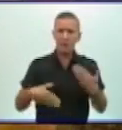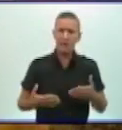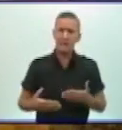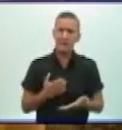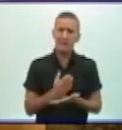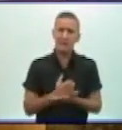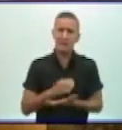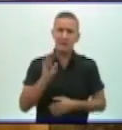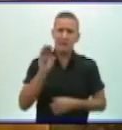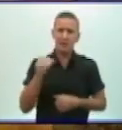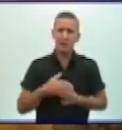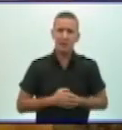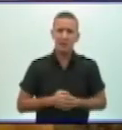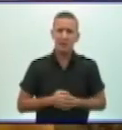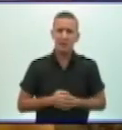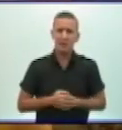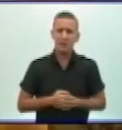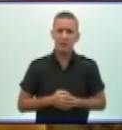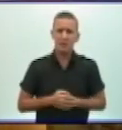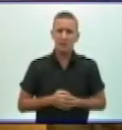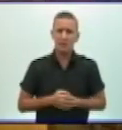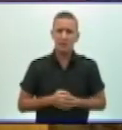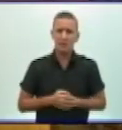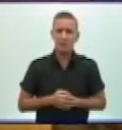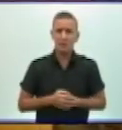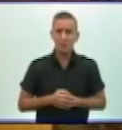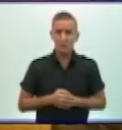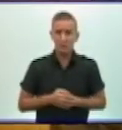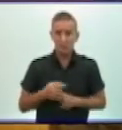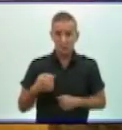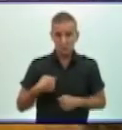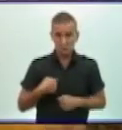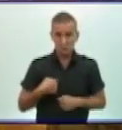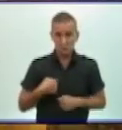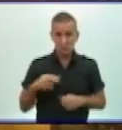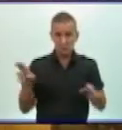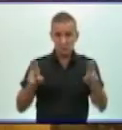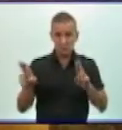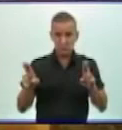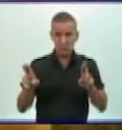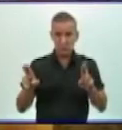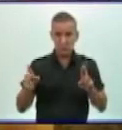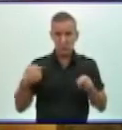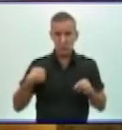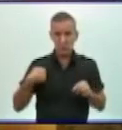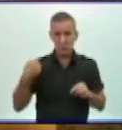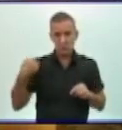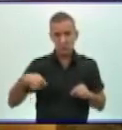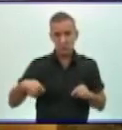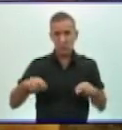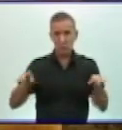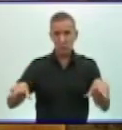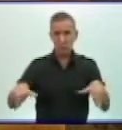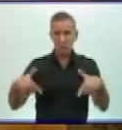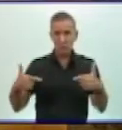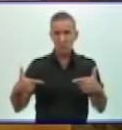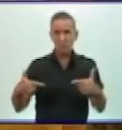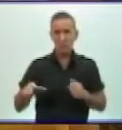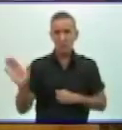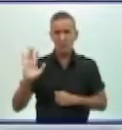para mañana. ¿Tú te tomas esto demasiado en serio? Mira, mija, si yo me comprometí, es para cumplir. Ah, bueno, entonces chao. Dale.